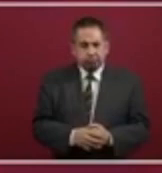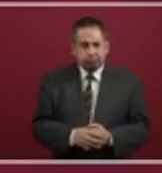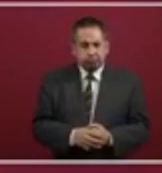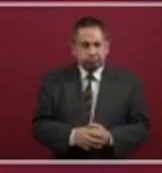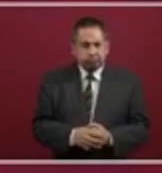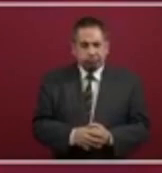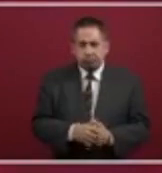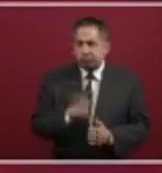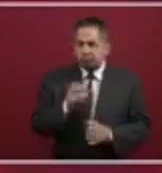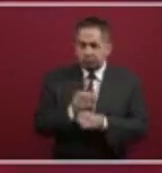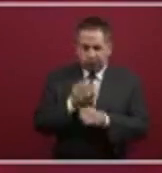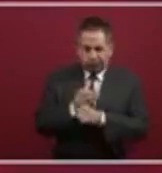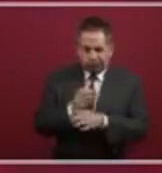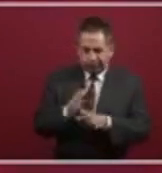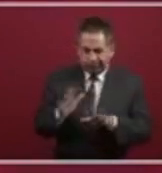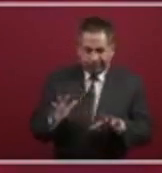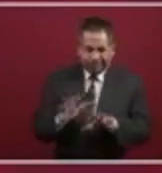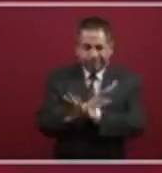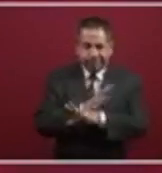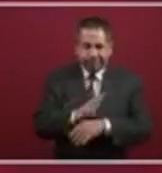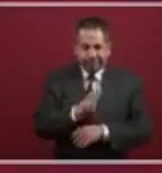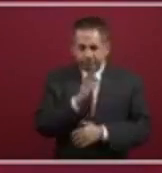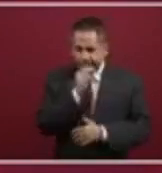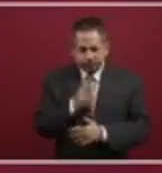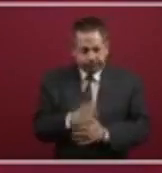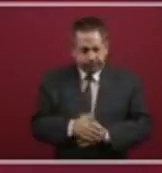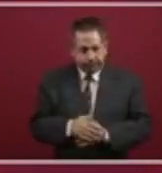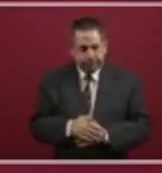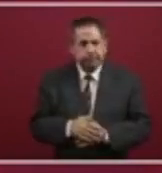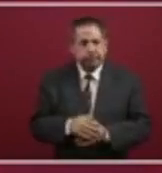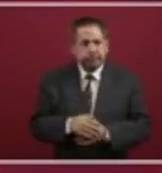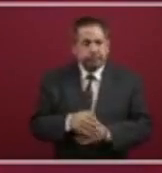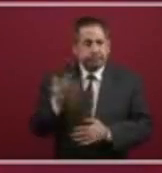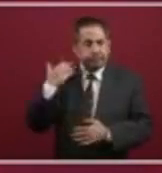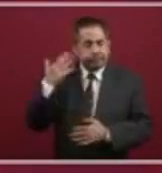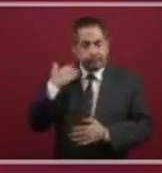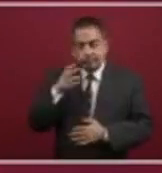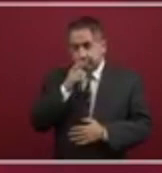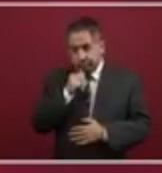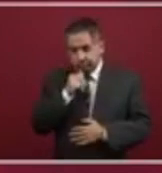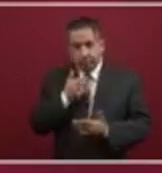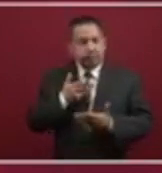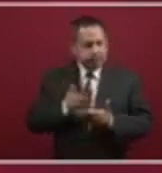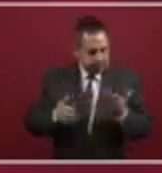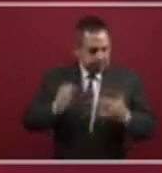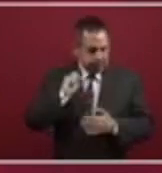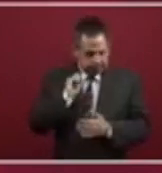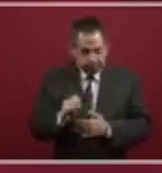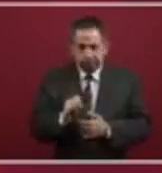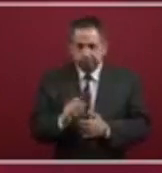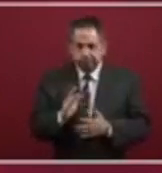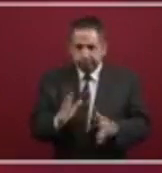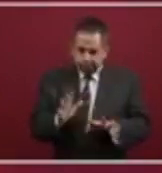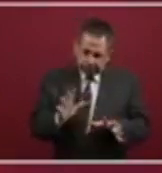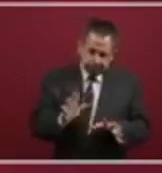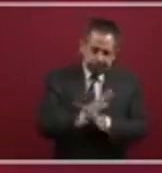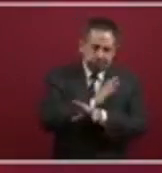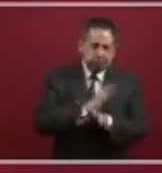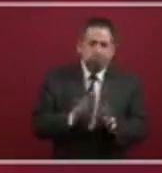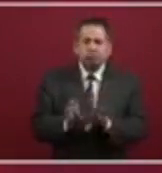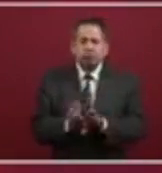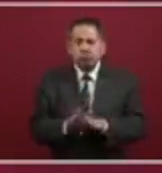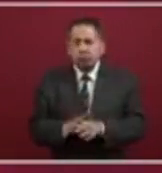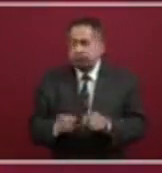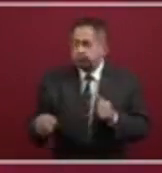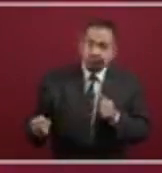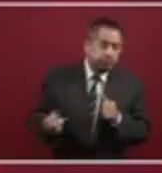un cambio, una mejora en materia educativa sin